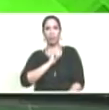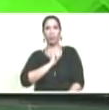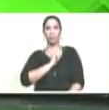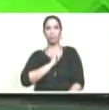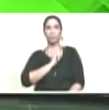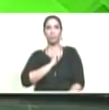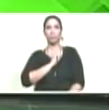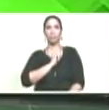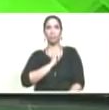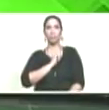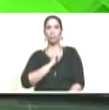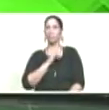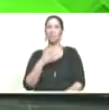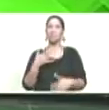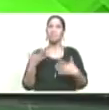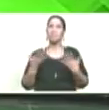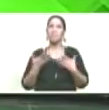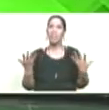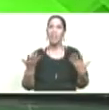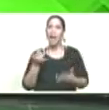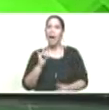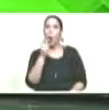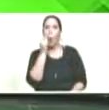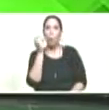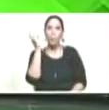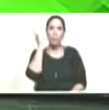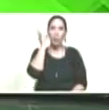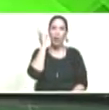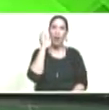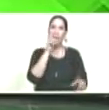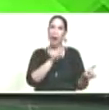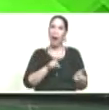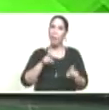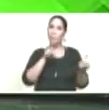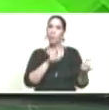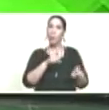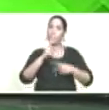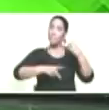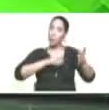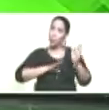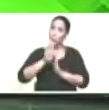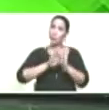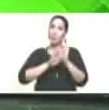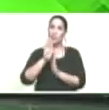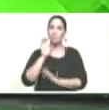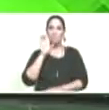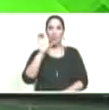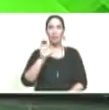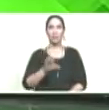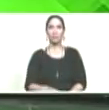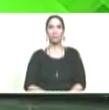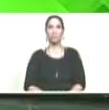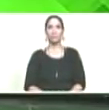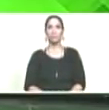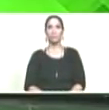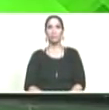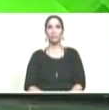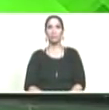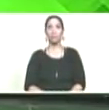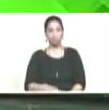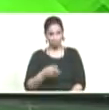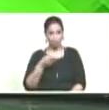¿Para qué existe el hombre y la mujer del campo? Para producir para un país. Para eso